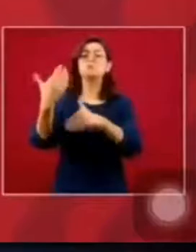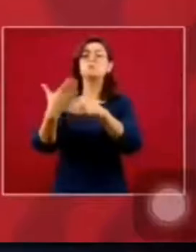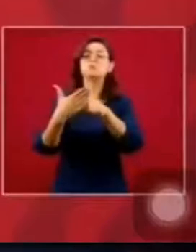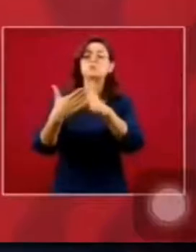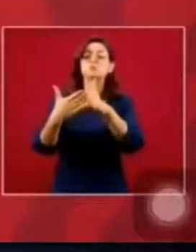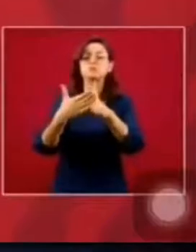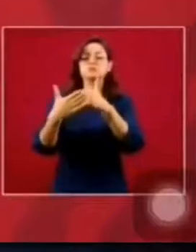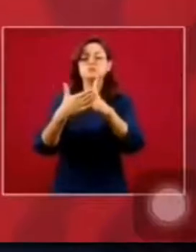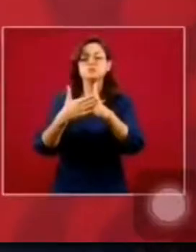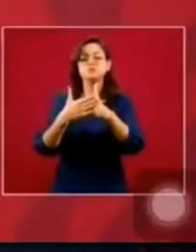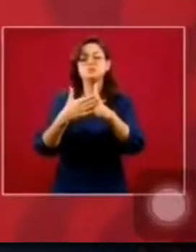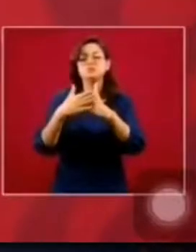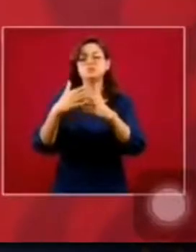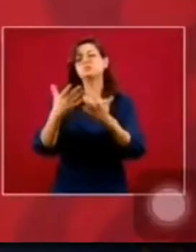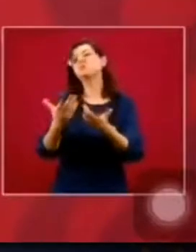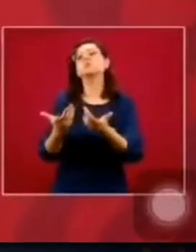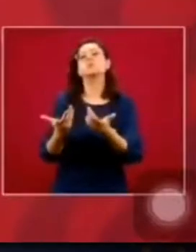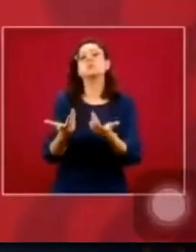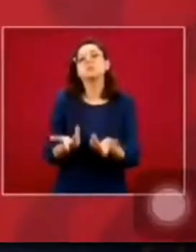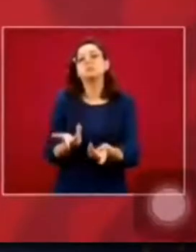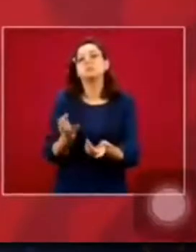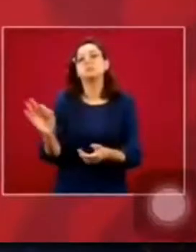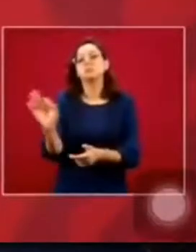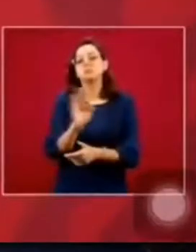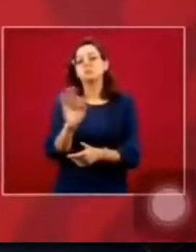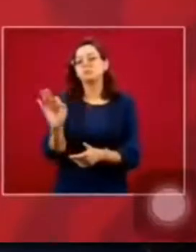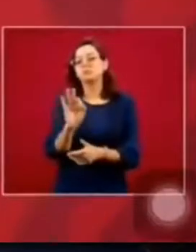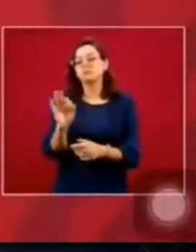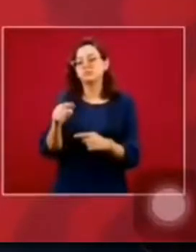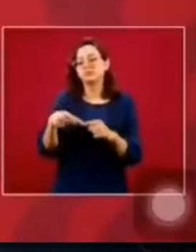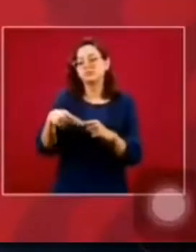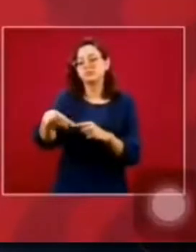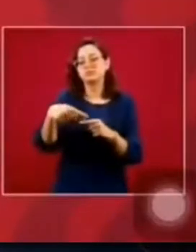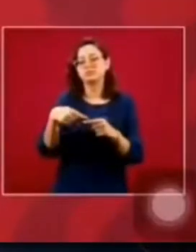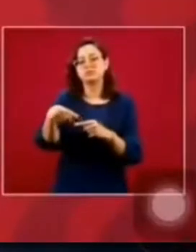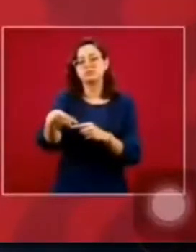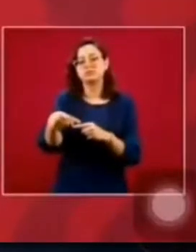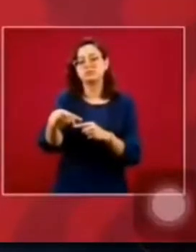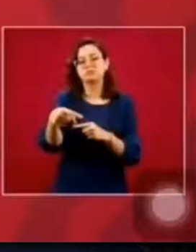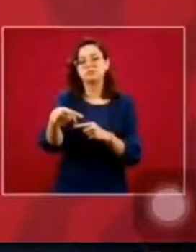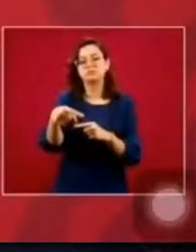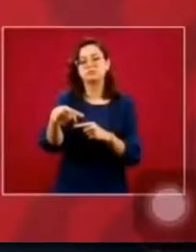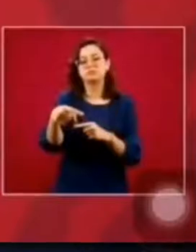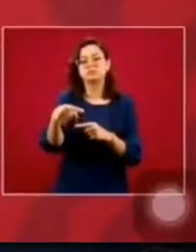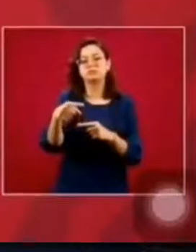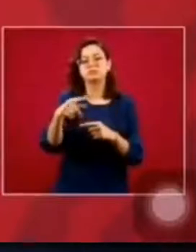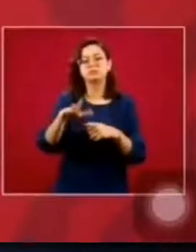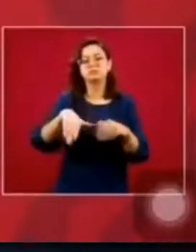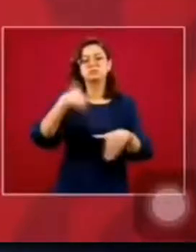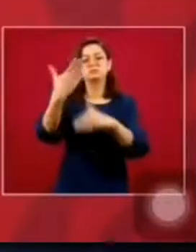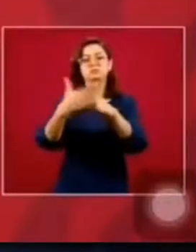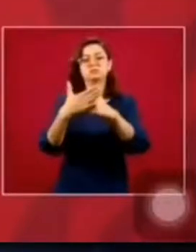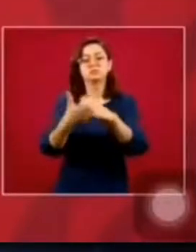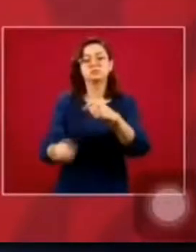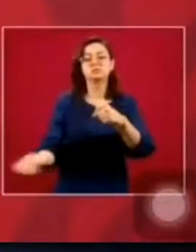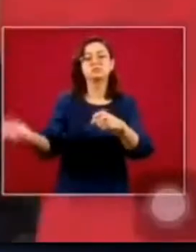según las proyecciones, cuando mucho, a mediados de la semana